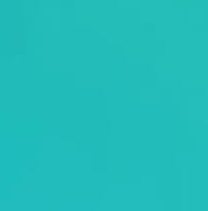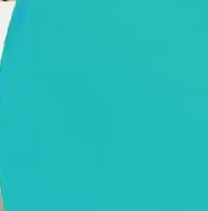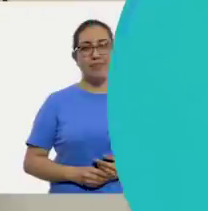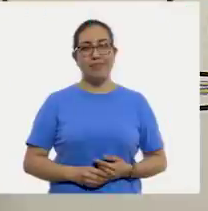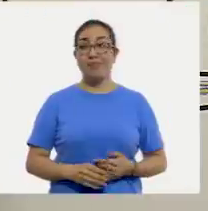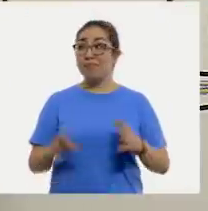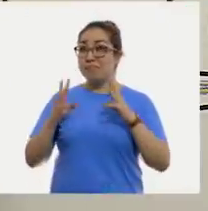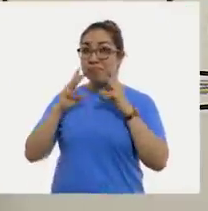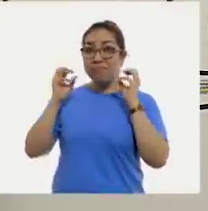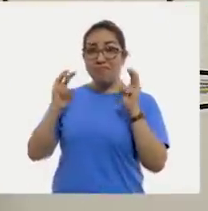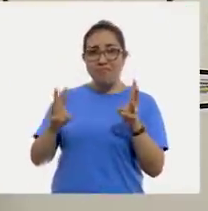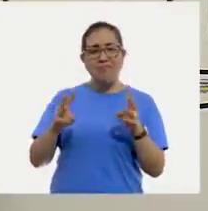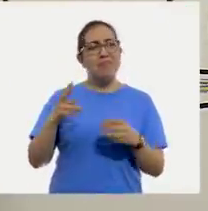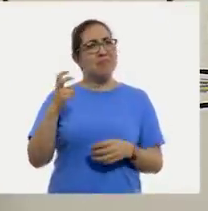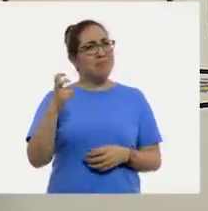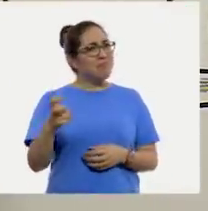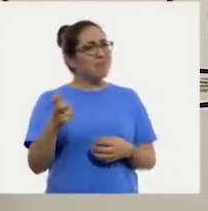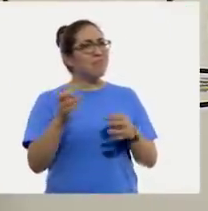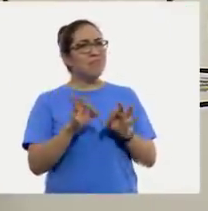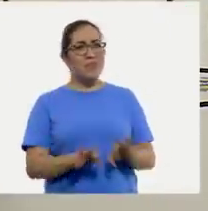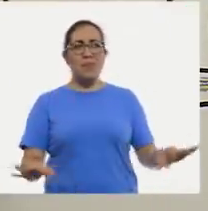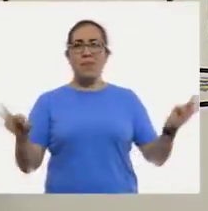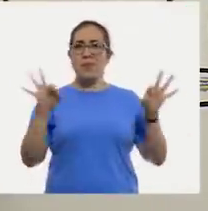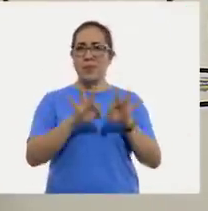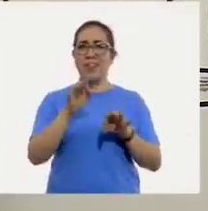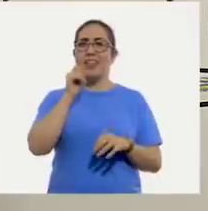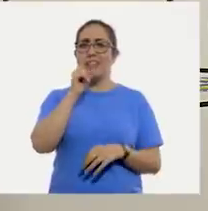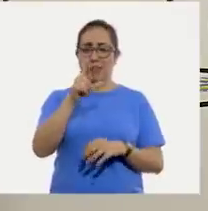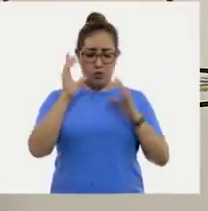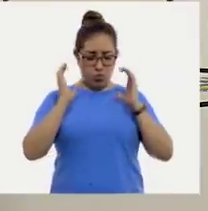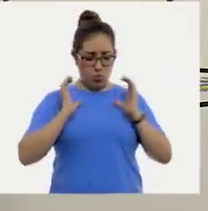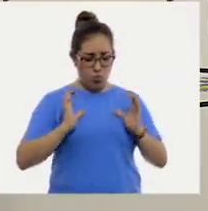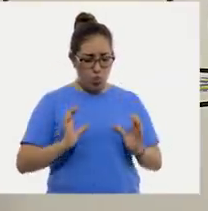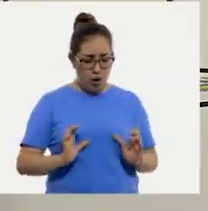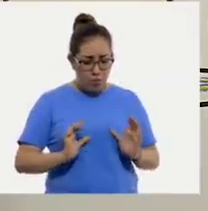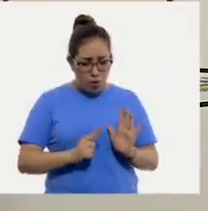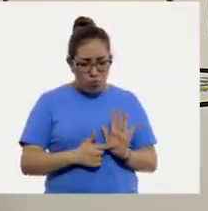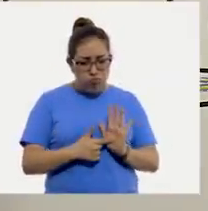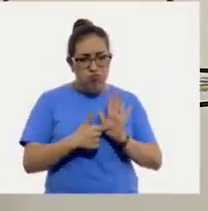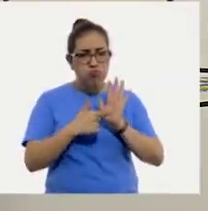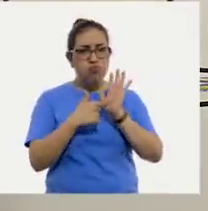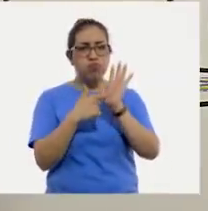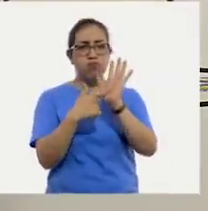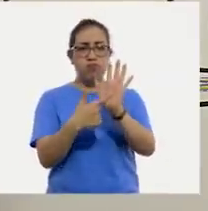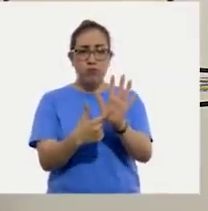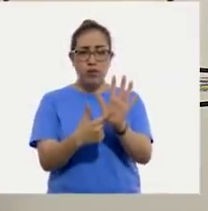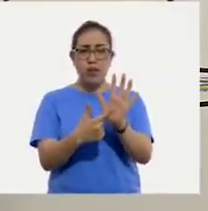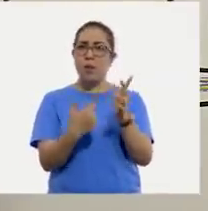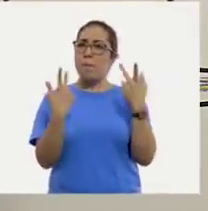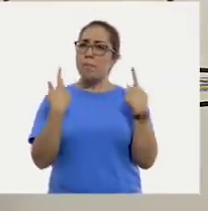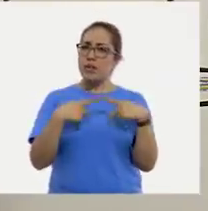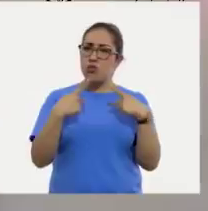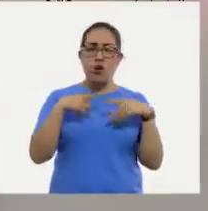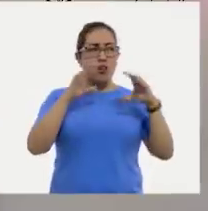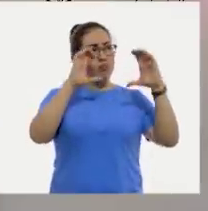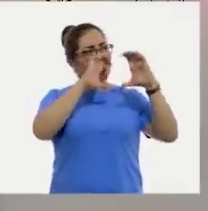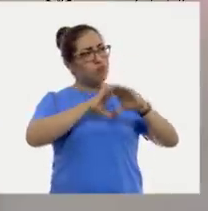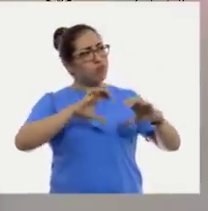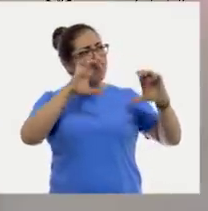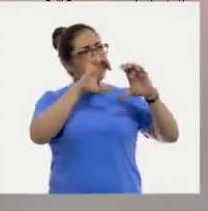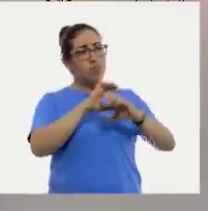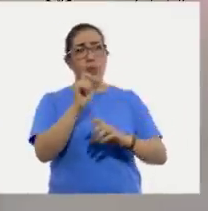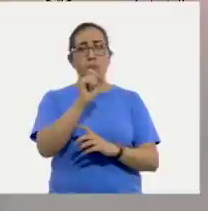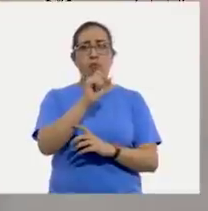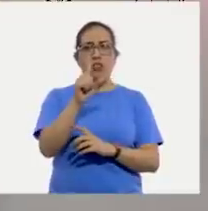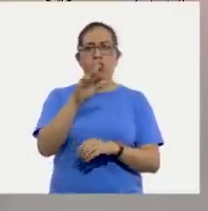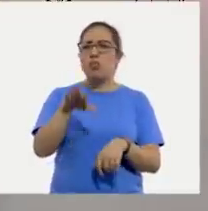¡Wow! Qué importante es, en verdad, la expresión corporal. Los cantantes que, como bien vemos, se mueven porque su cuerpo se